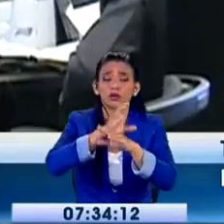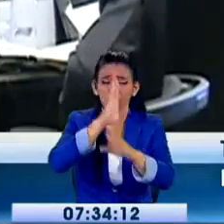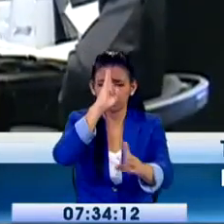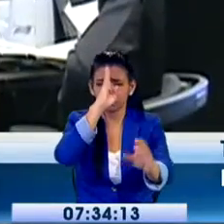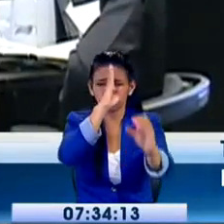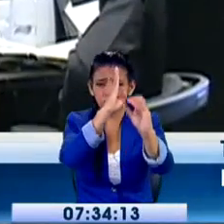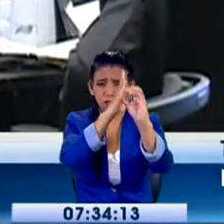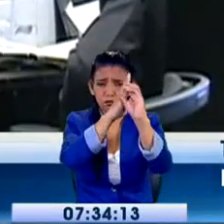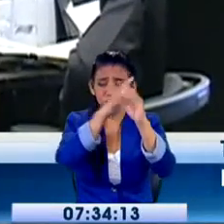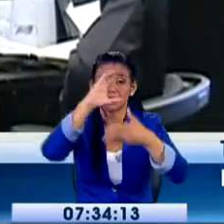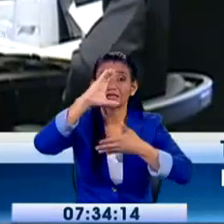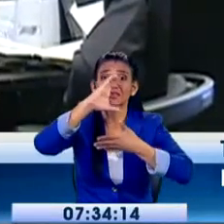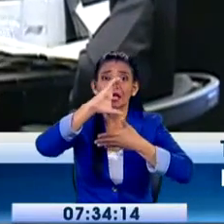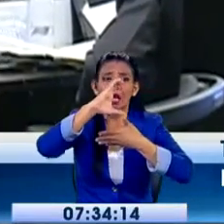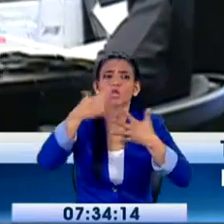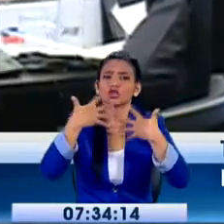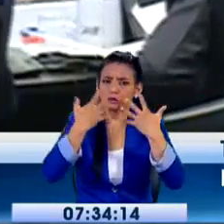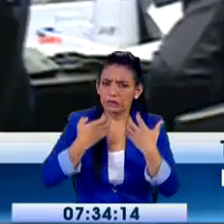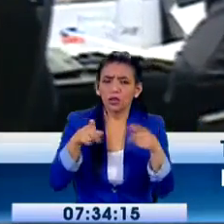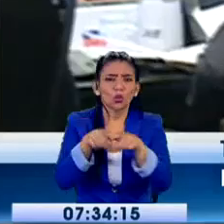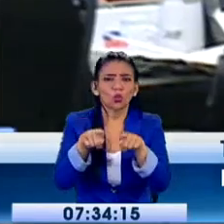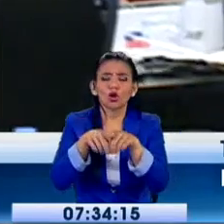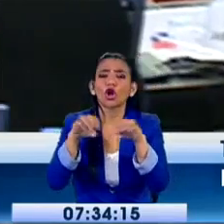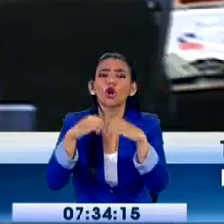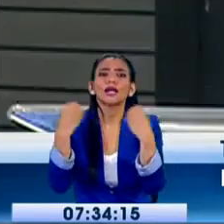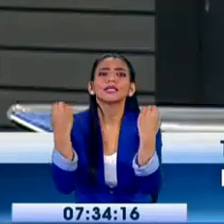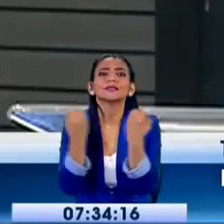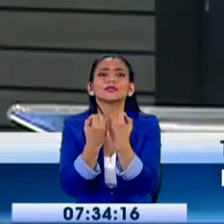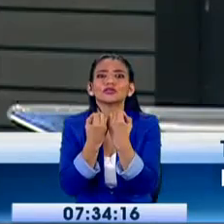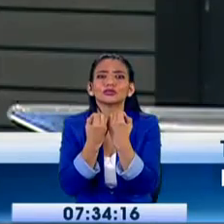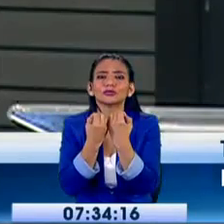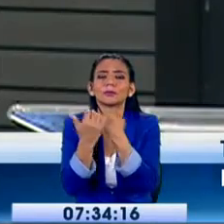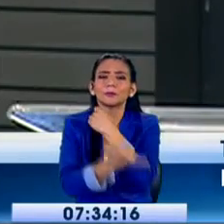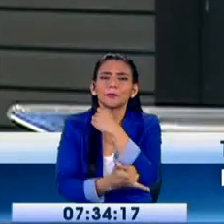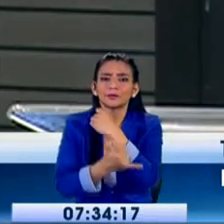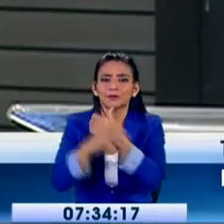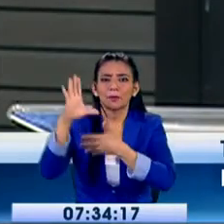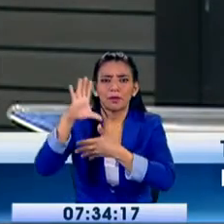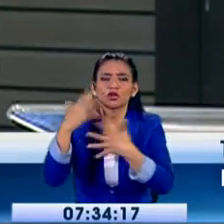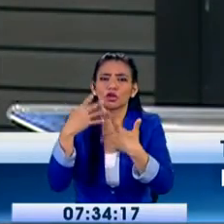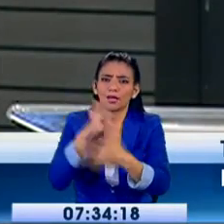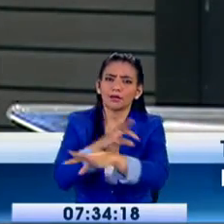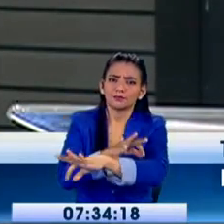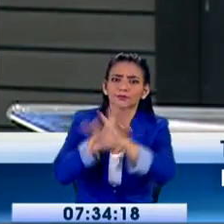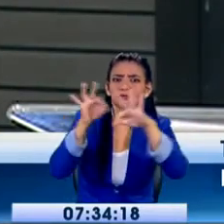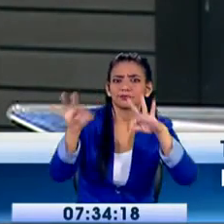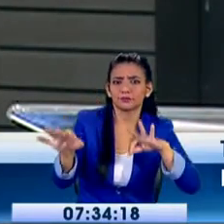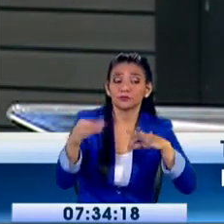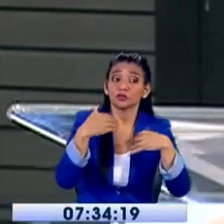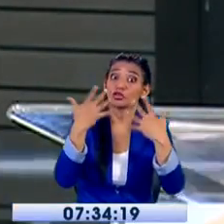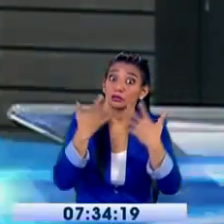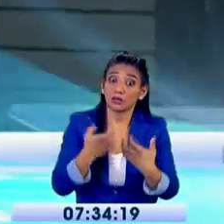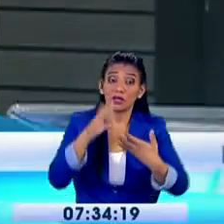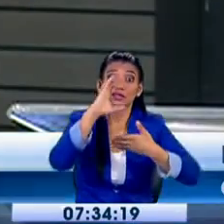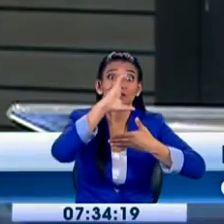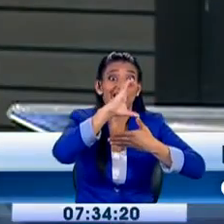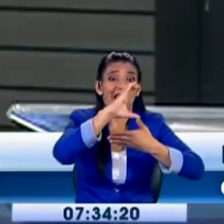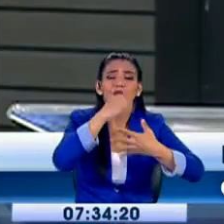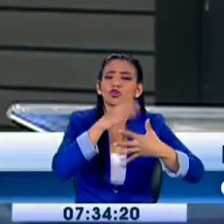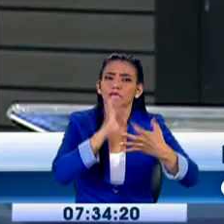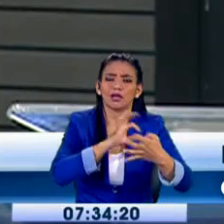convertir a la CELAC en un organismo que pueda reemplazar a la OEA. En último término, la CELAC deberá reemplazar a